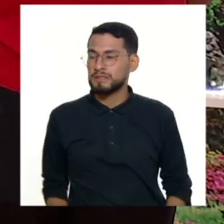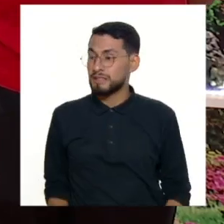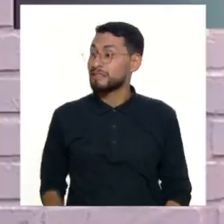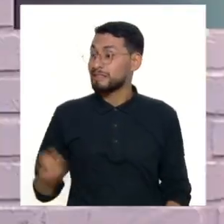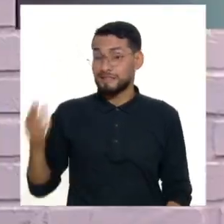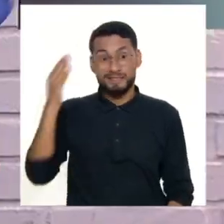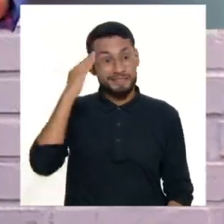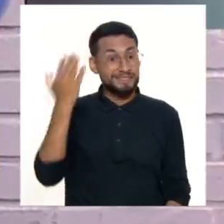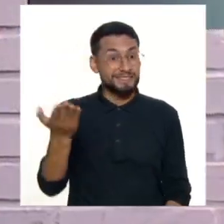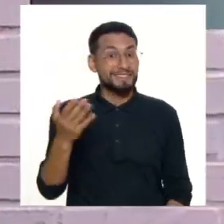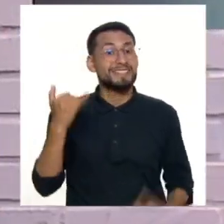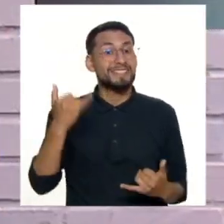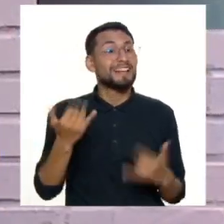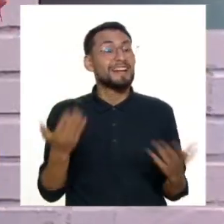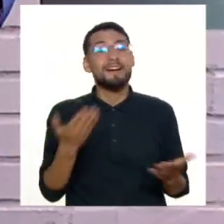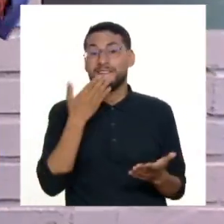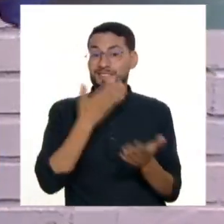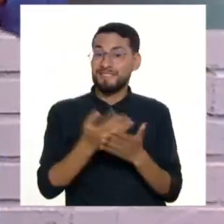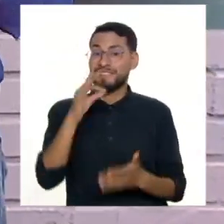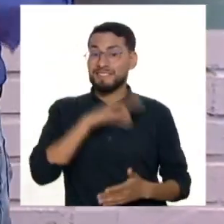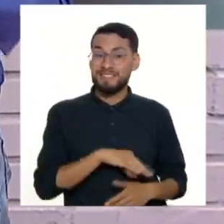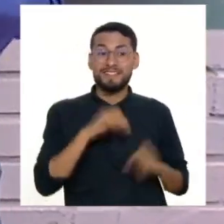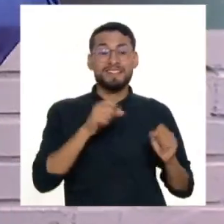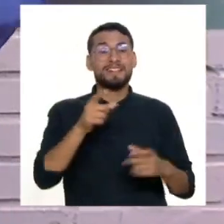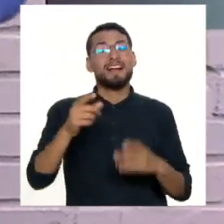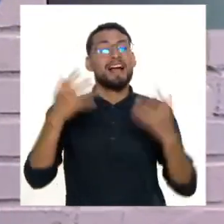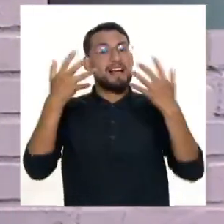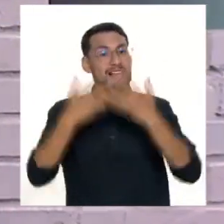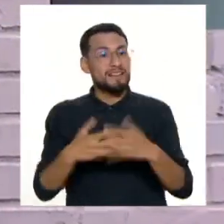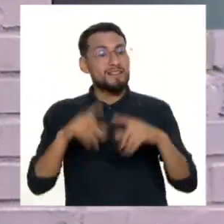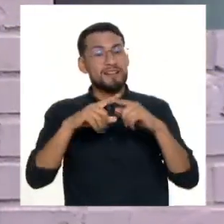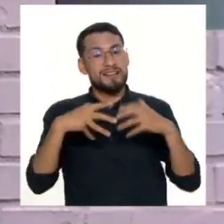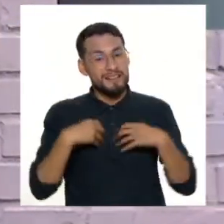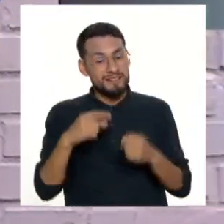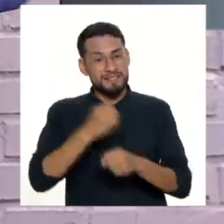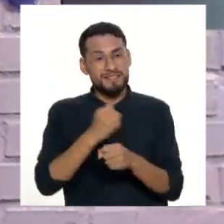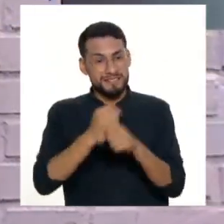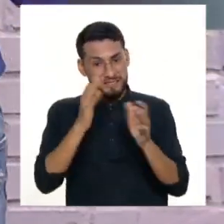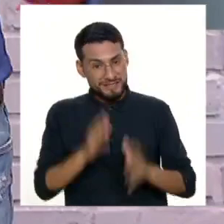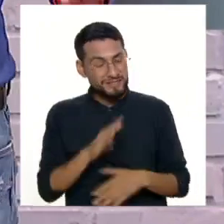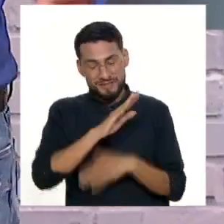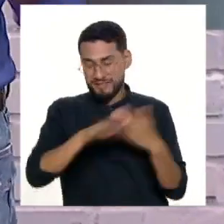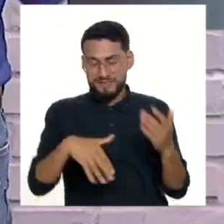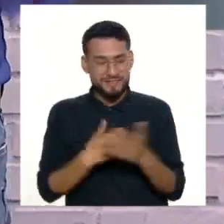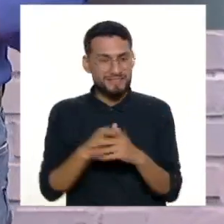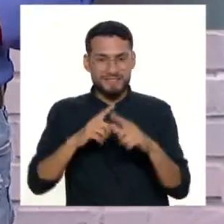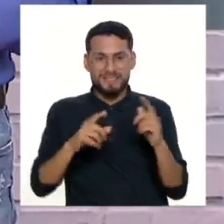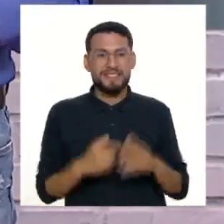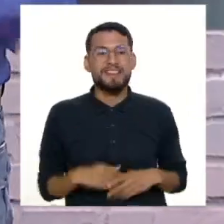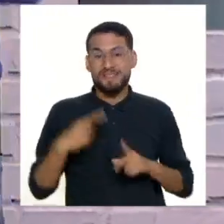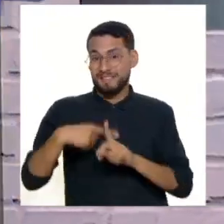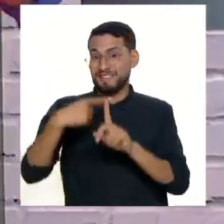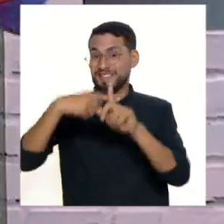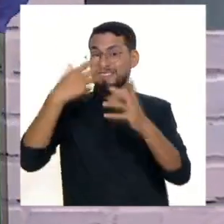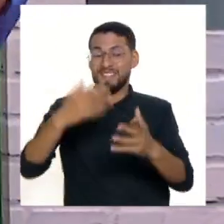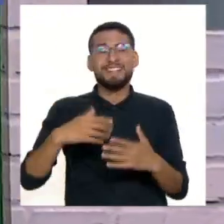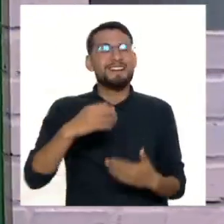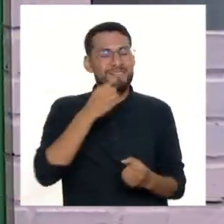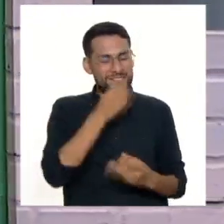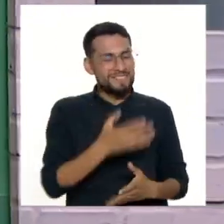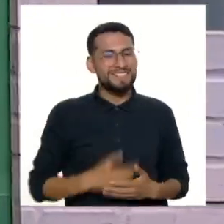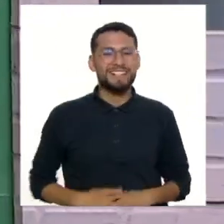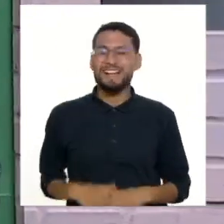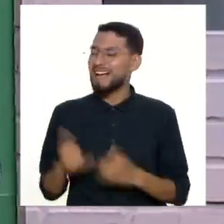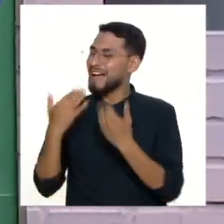ya saben, esto además va a ser súper beneficioso para sus empresas, para la salud de sus trabajadores, para todo en general. Todo positivo tiene que